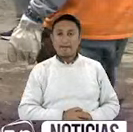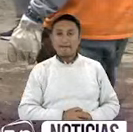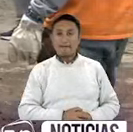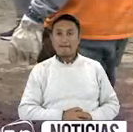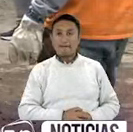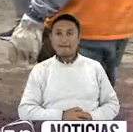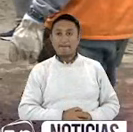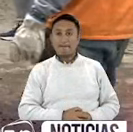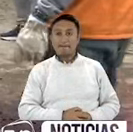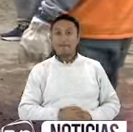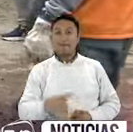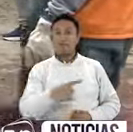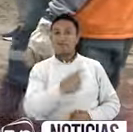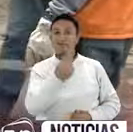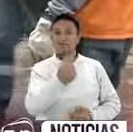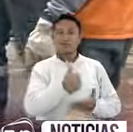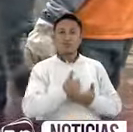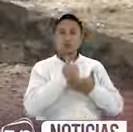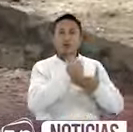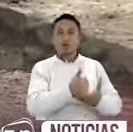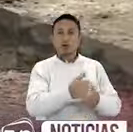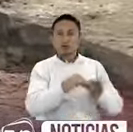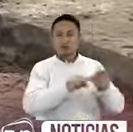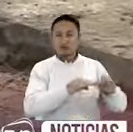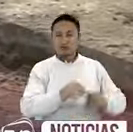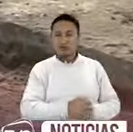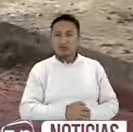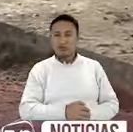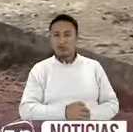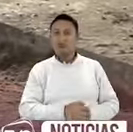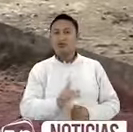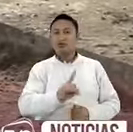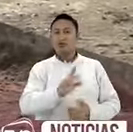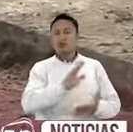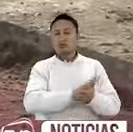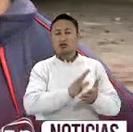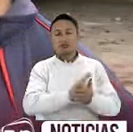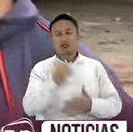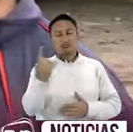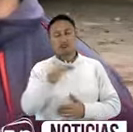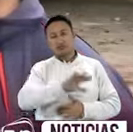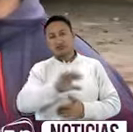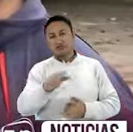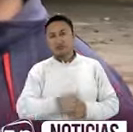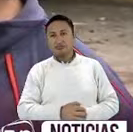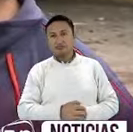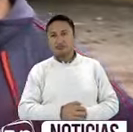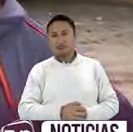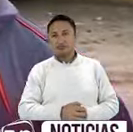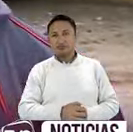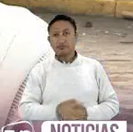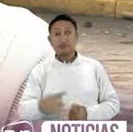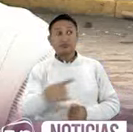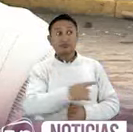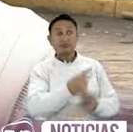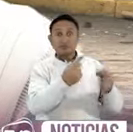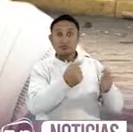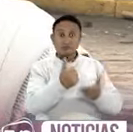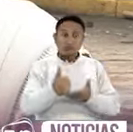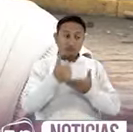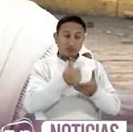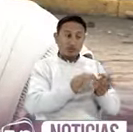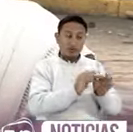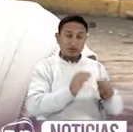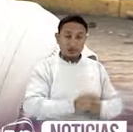la atención fue inmediata y les indicaron que se trataría de un hecho aislado. Y gracias a Dios que han venido a arreglar. Claro que